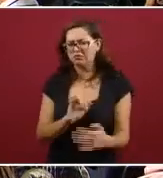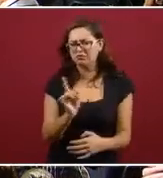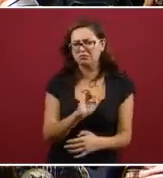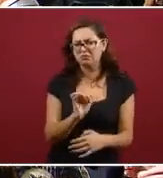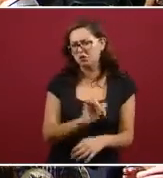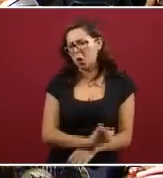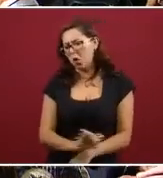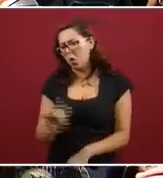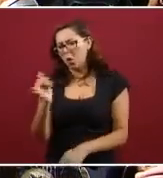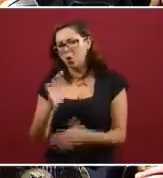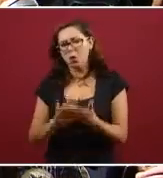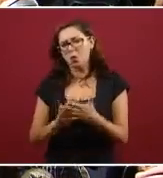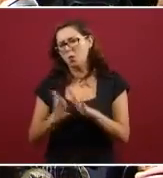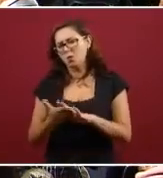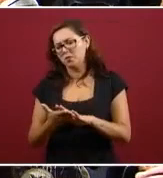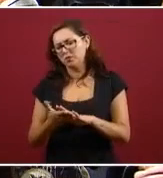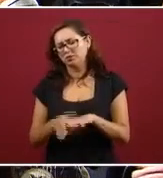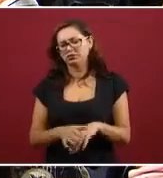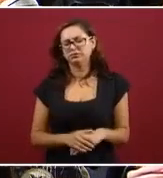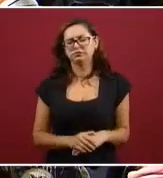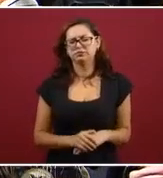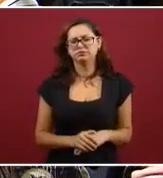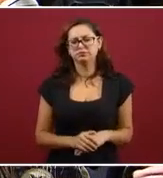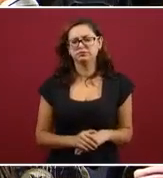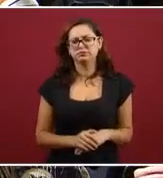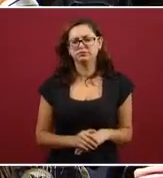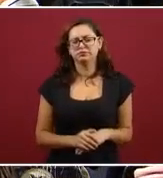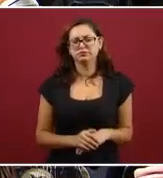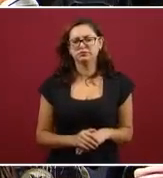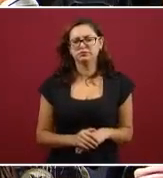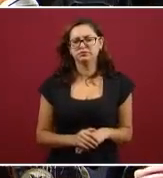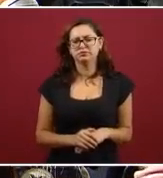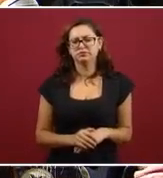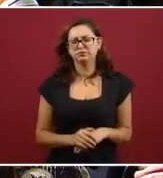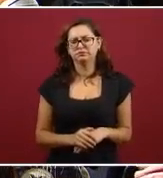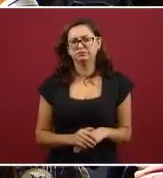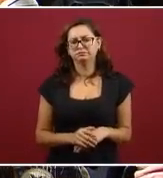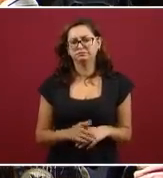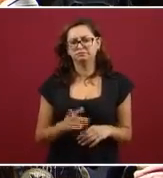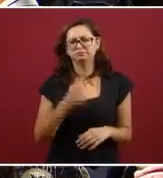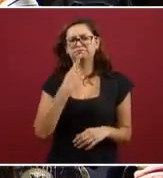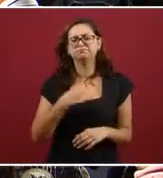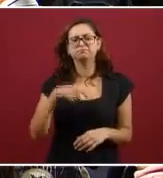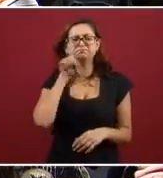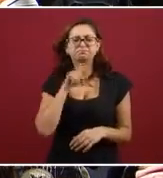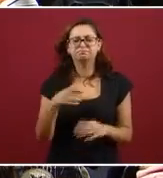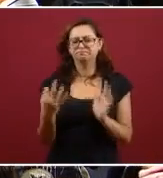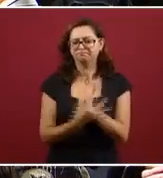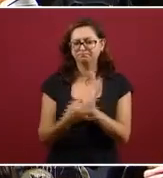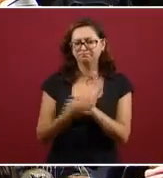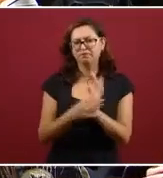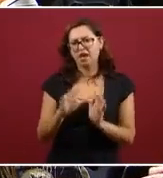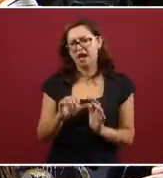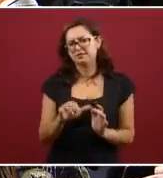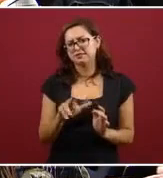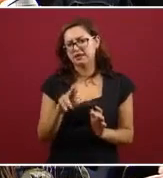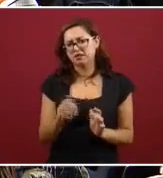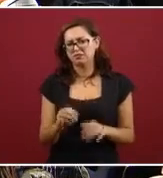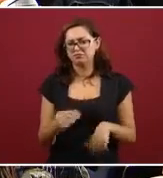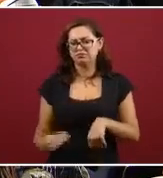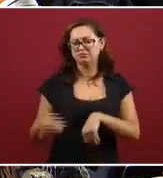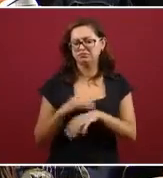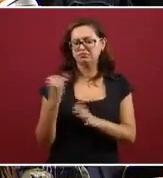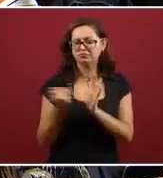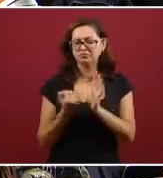estos aranceles al acero y al tomate que se produce en nuestro país. Pero